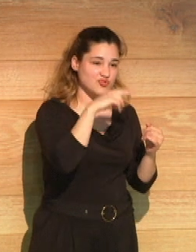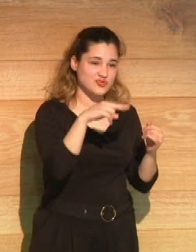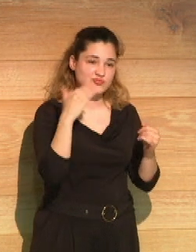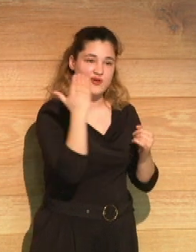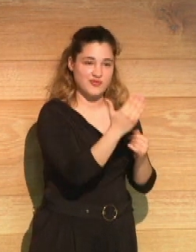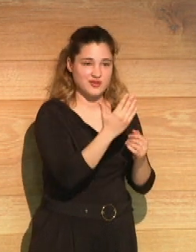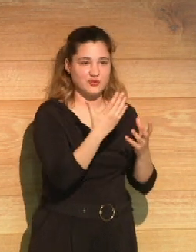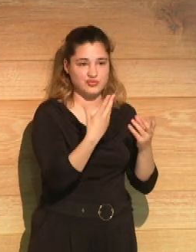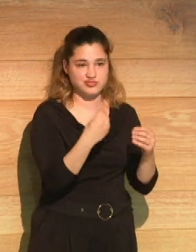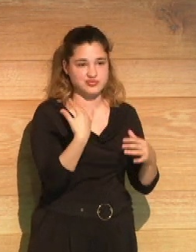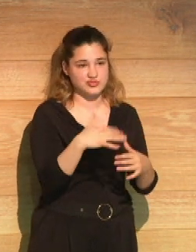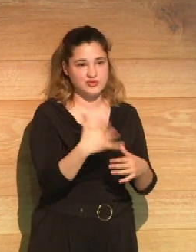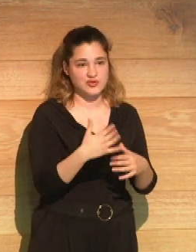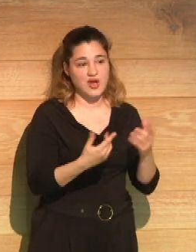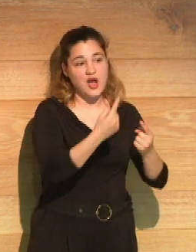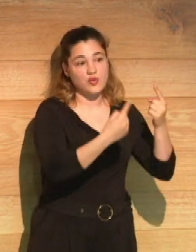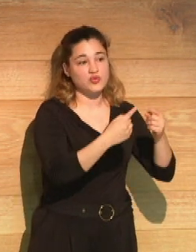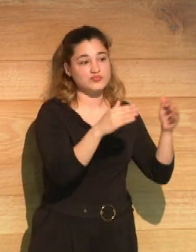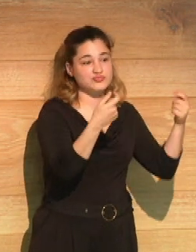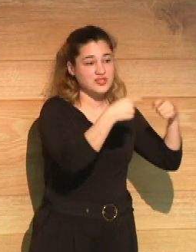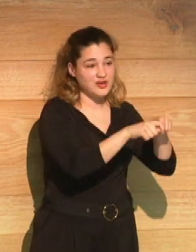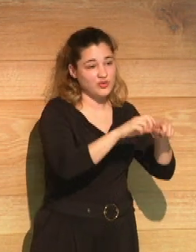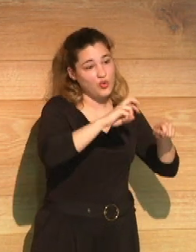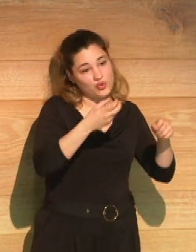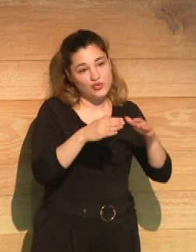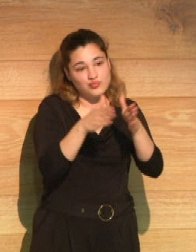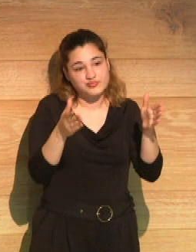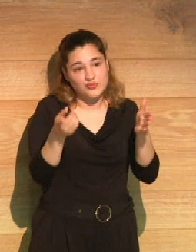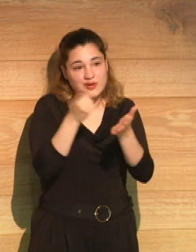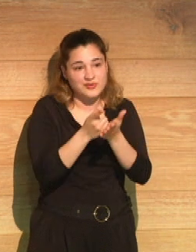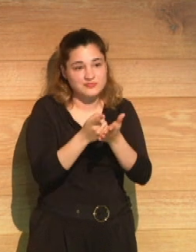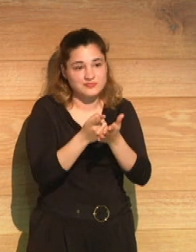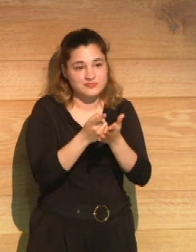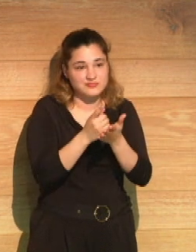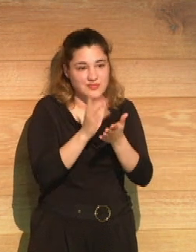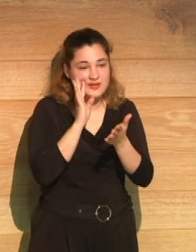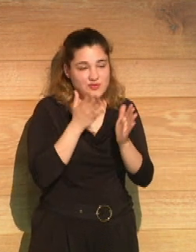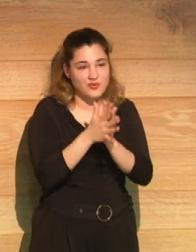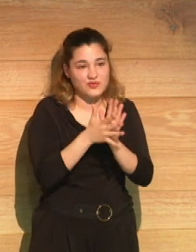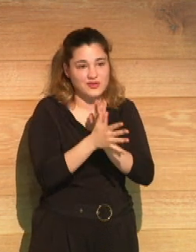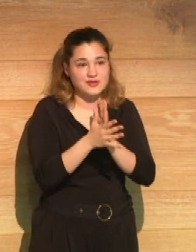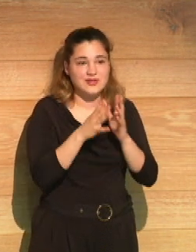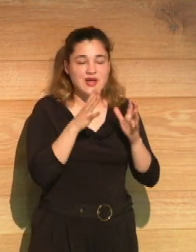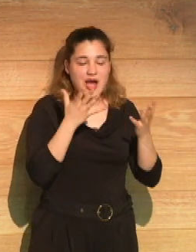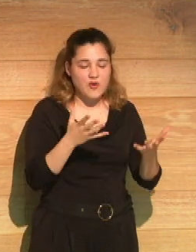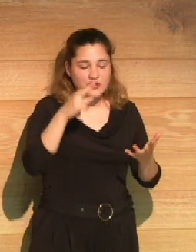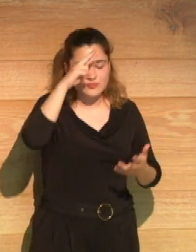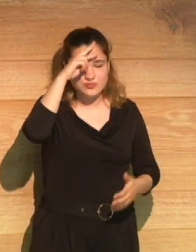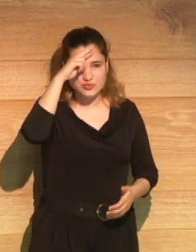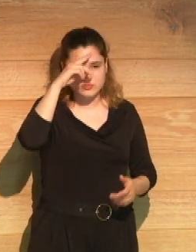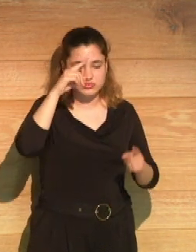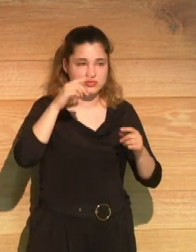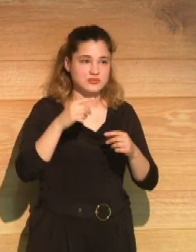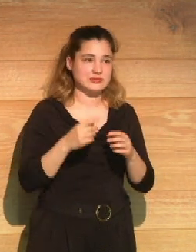permanecen cerrados, otros abren de nuevo, como les contaban. Sin embargo, la gran preocupación, el